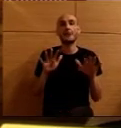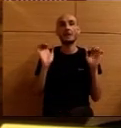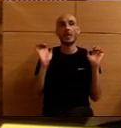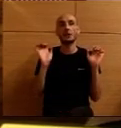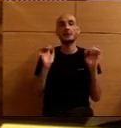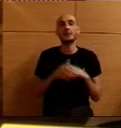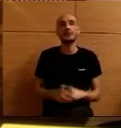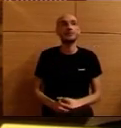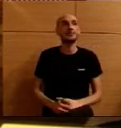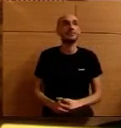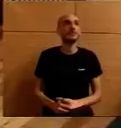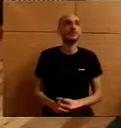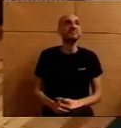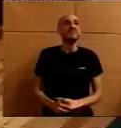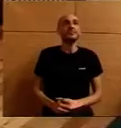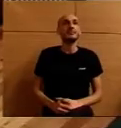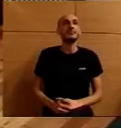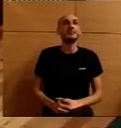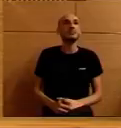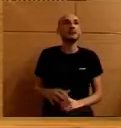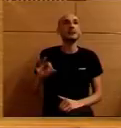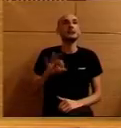Abstencions. El senyor Alés s'ha ausentat, no?